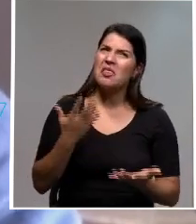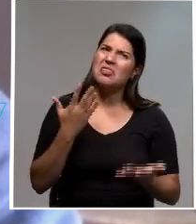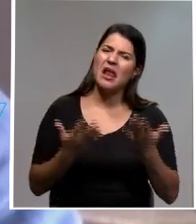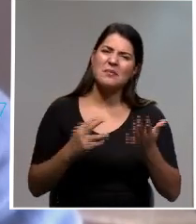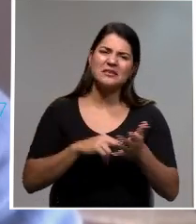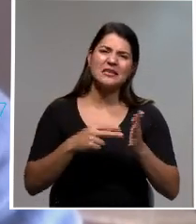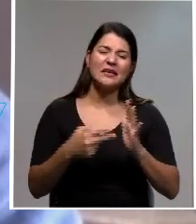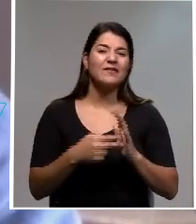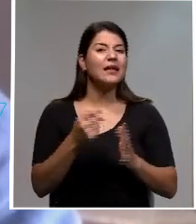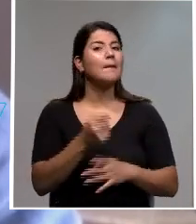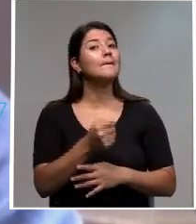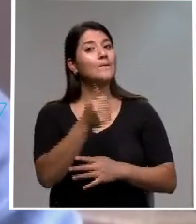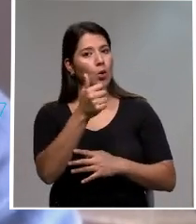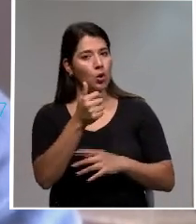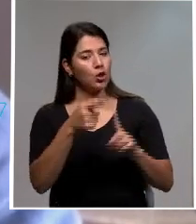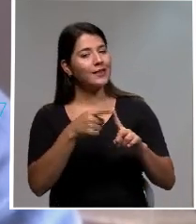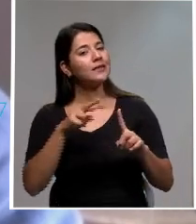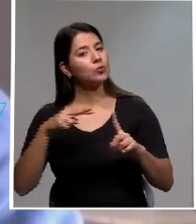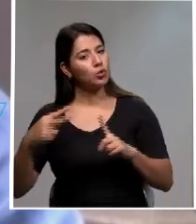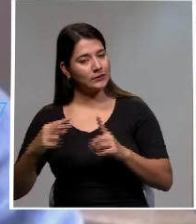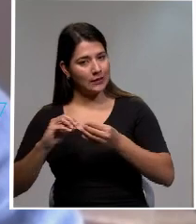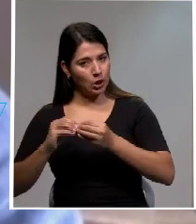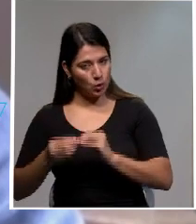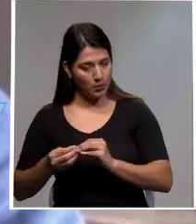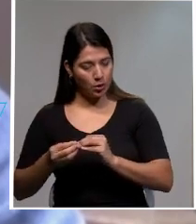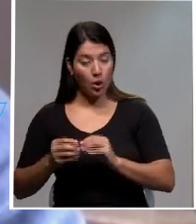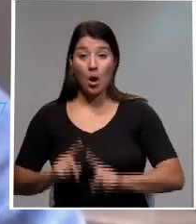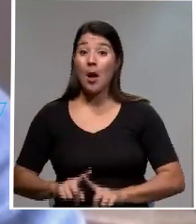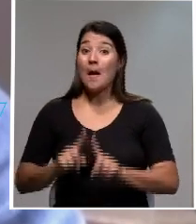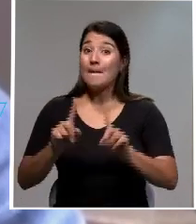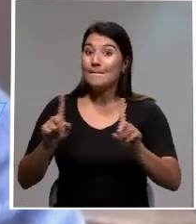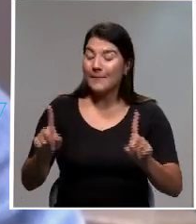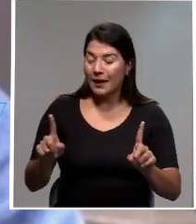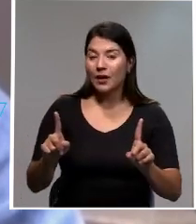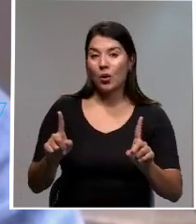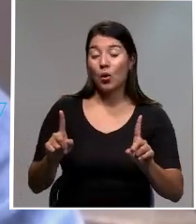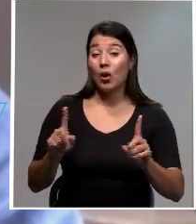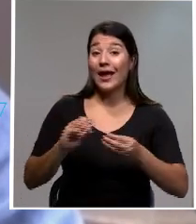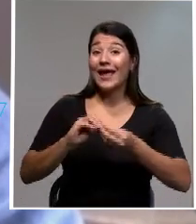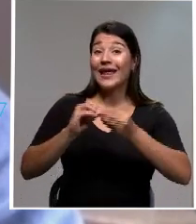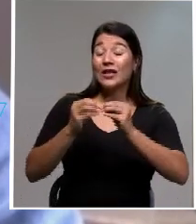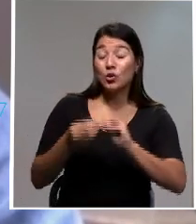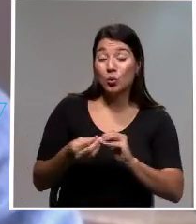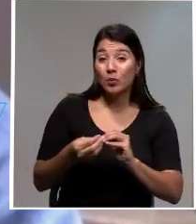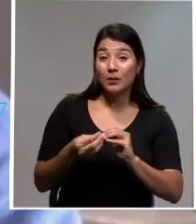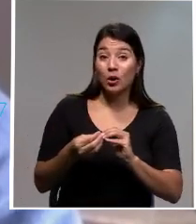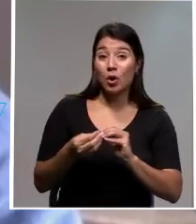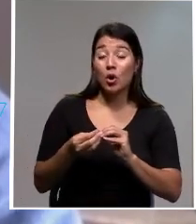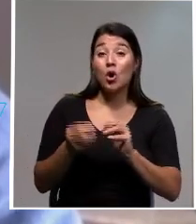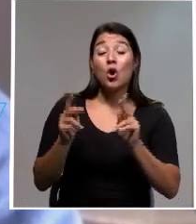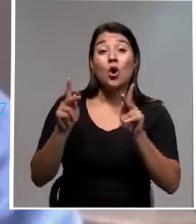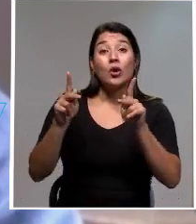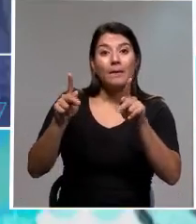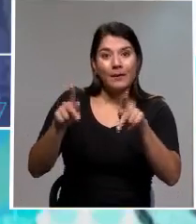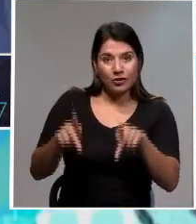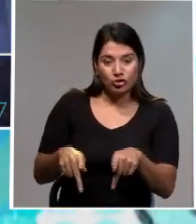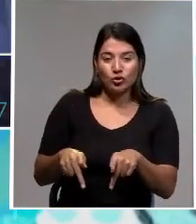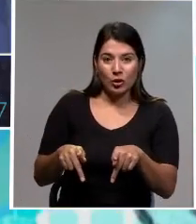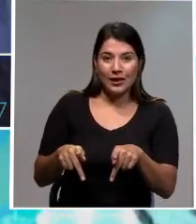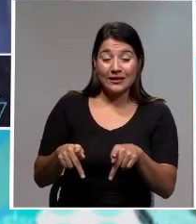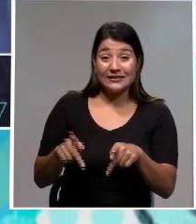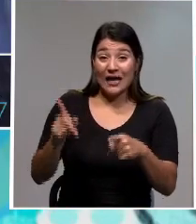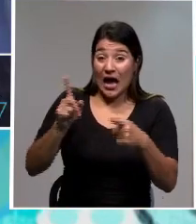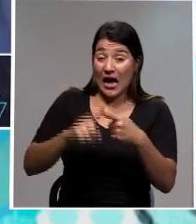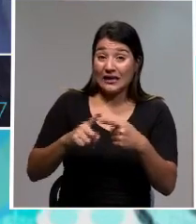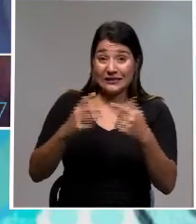en términos numéricos. Sin embargo, el número de casos que se han reportado hasta el día de